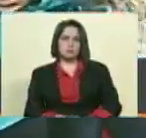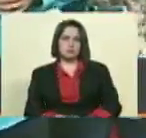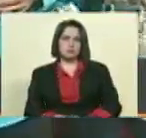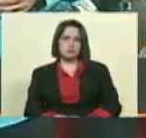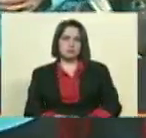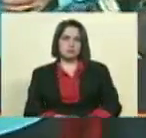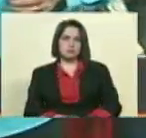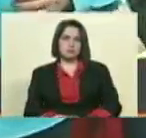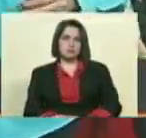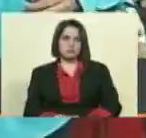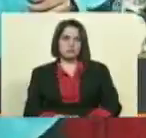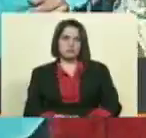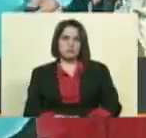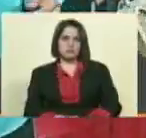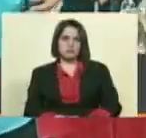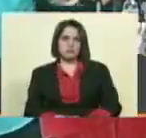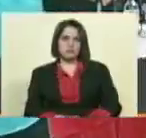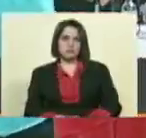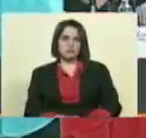¡Este Chiche!